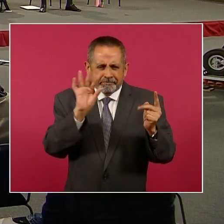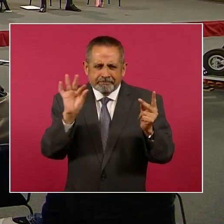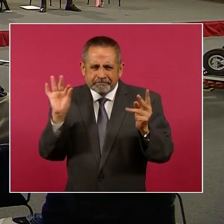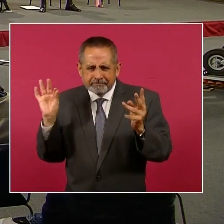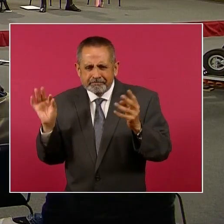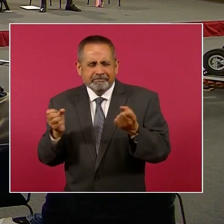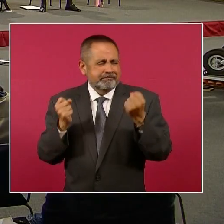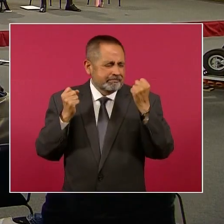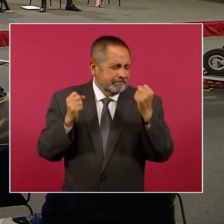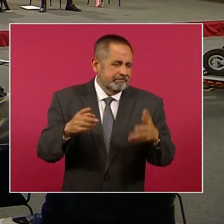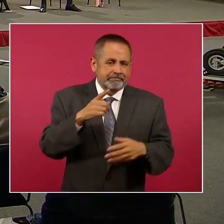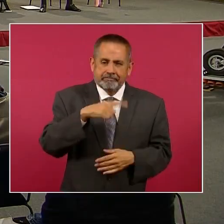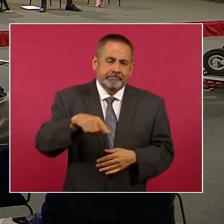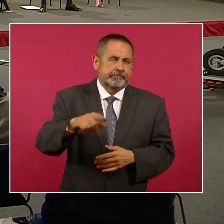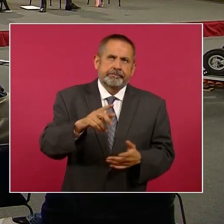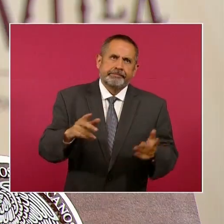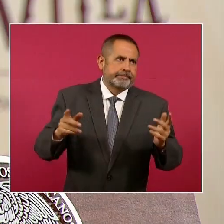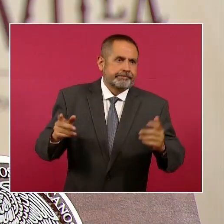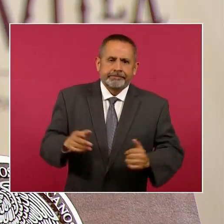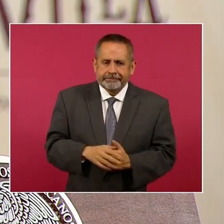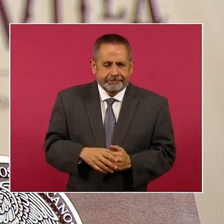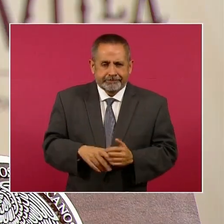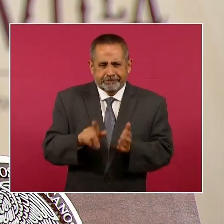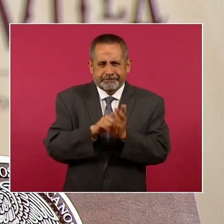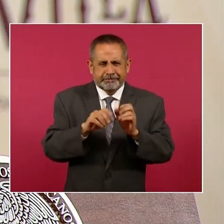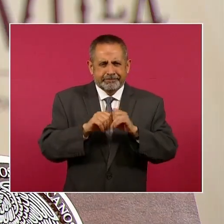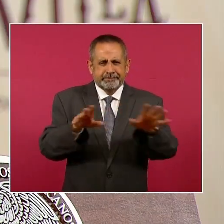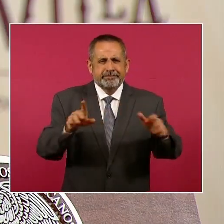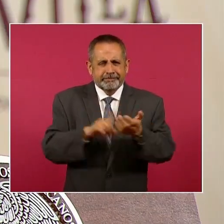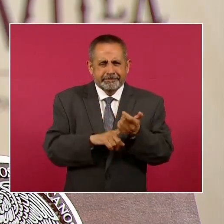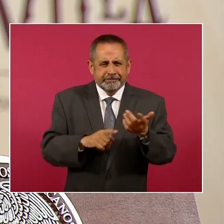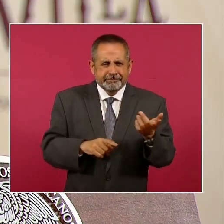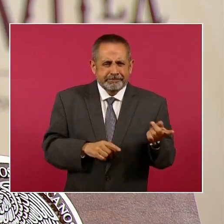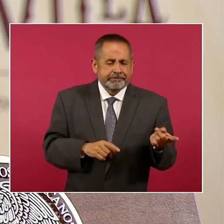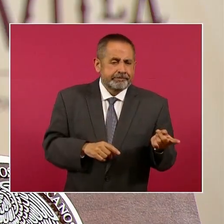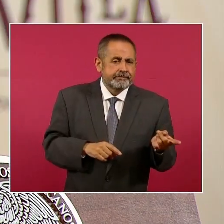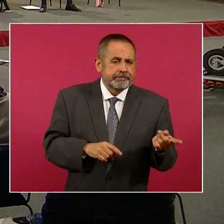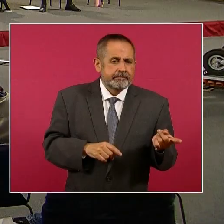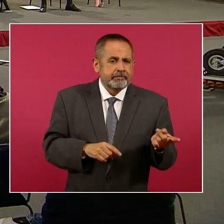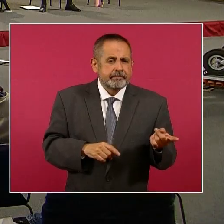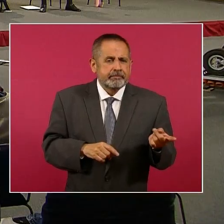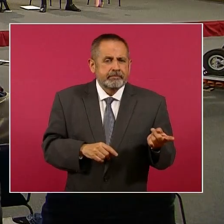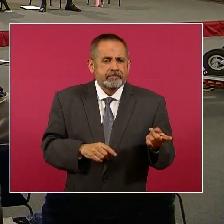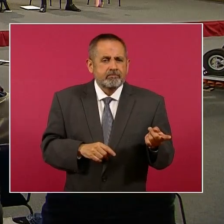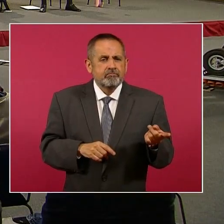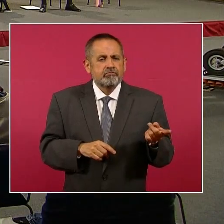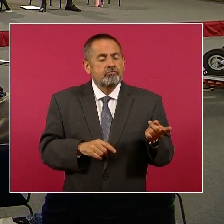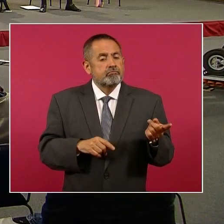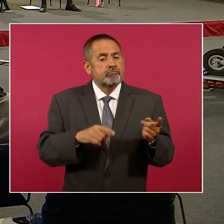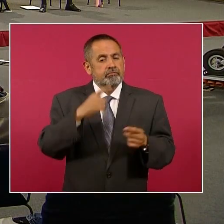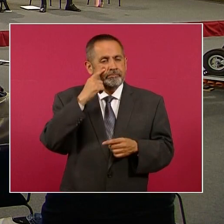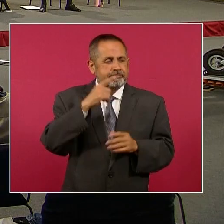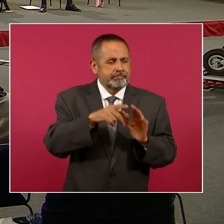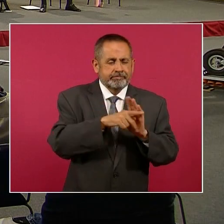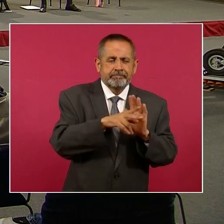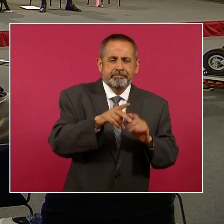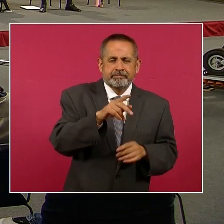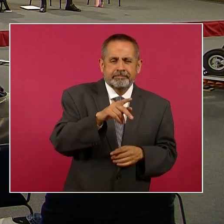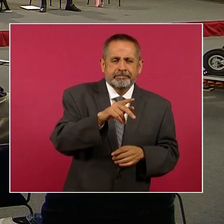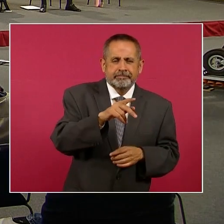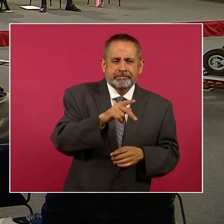muchos que hubo, porque pues ya que tienen humor involuntario, la Catrina Norteña